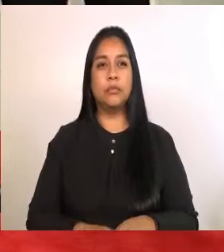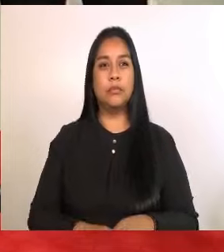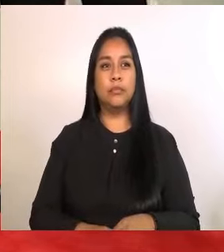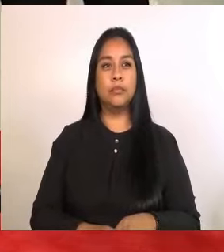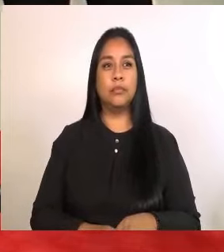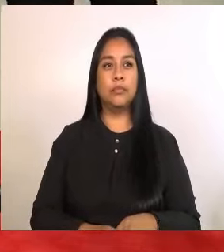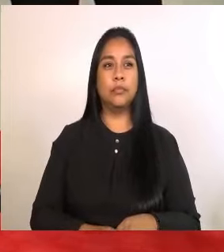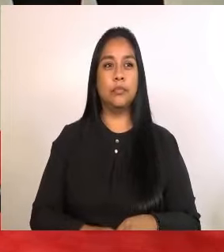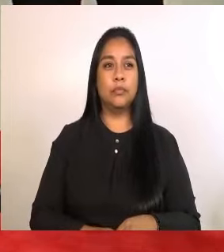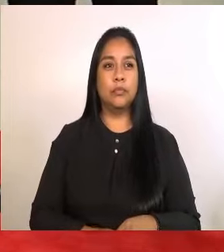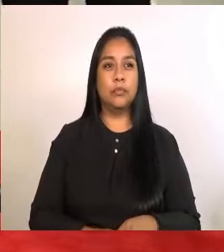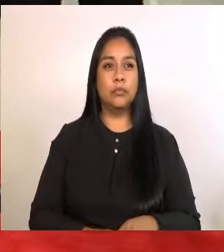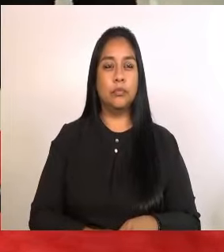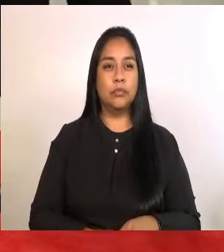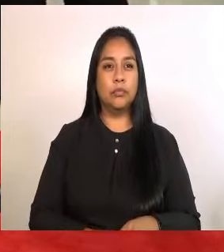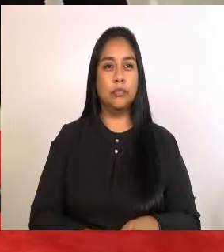canciller.